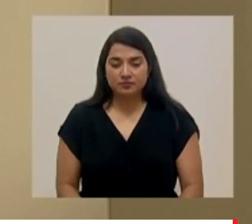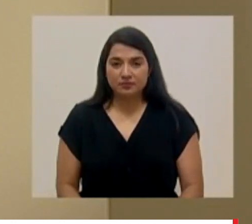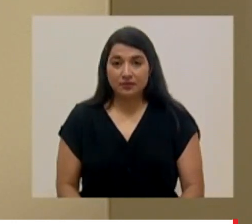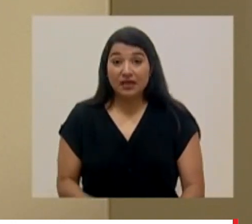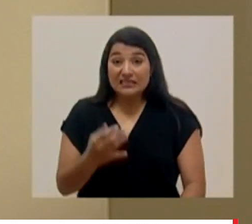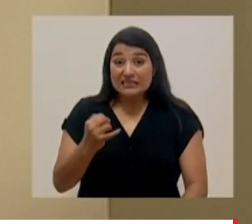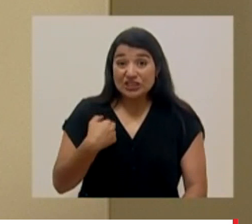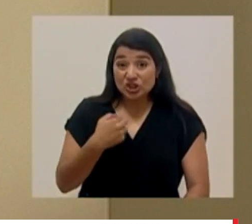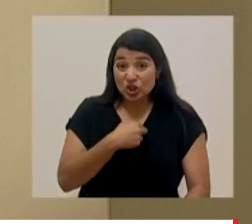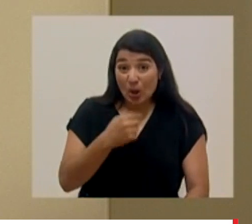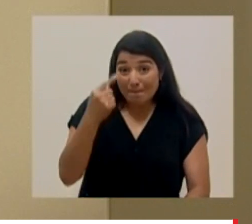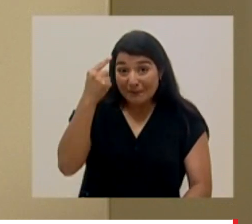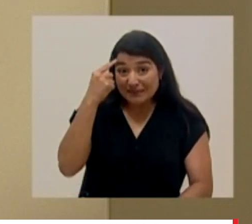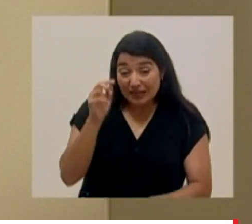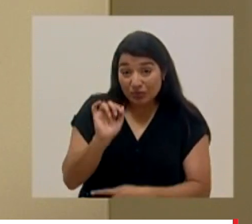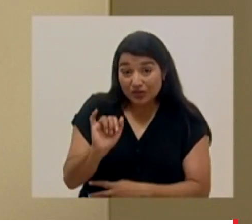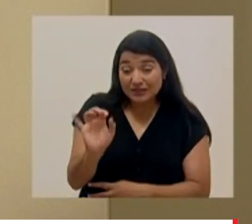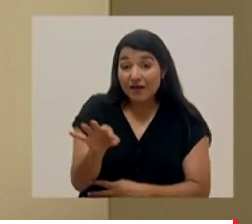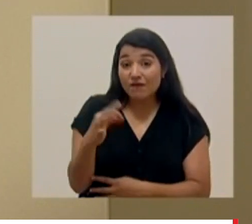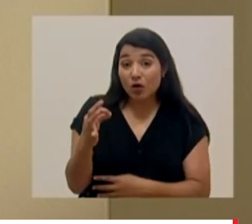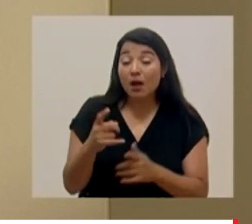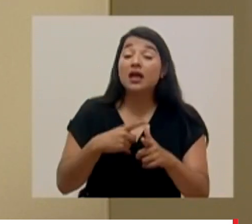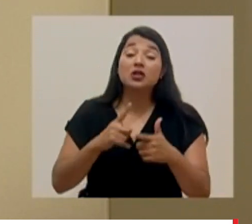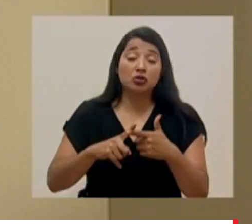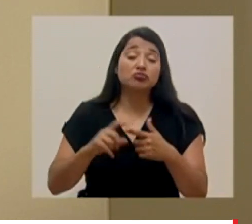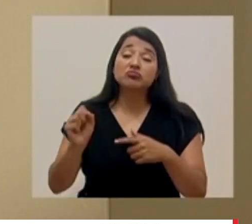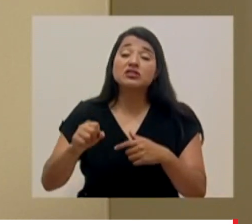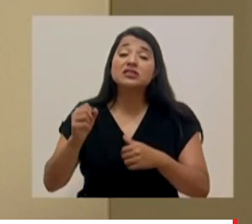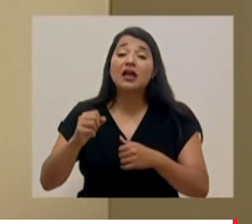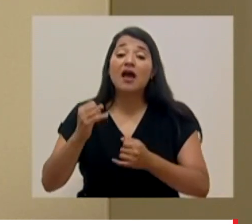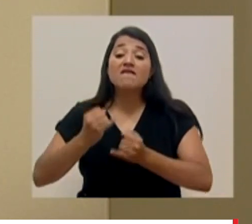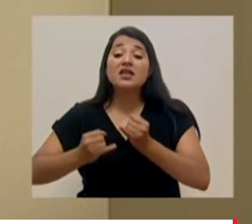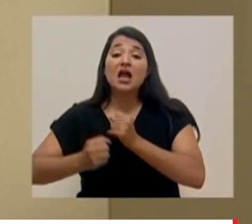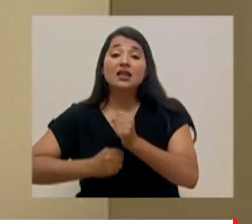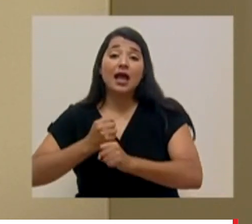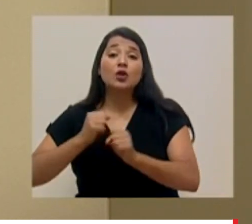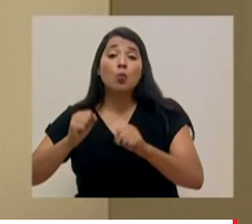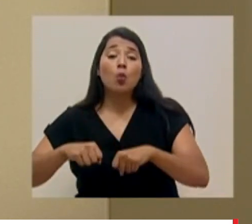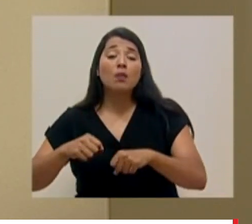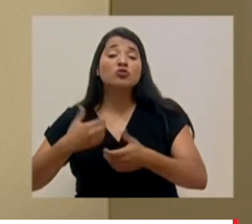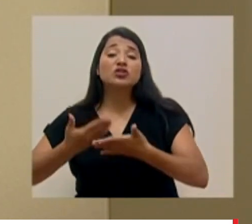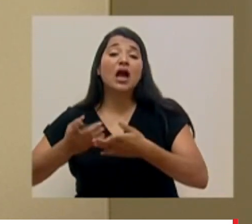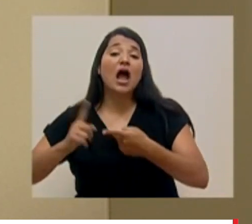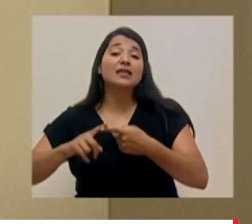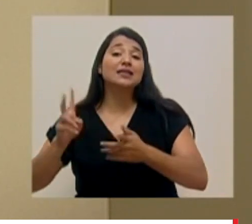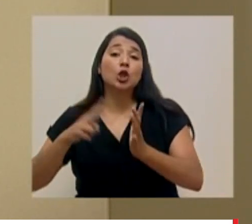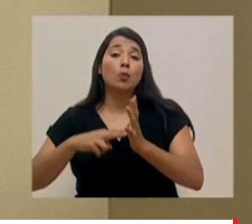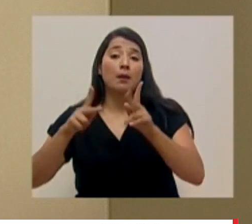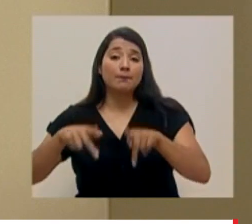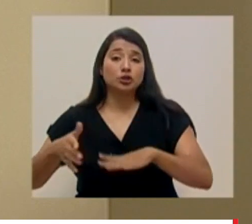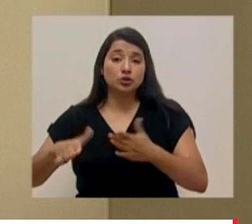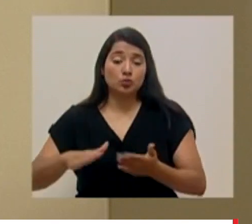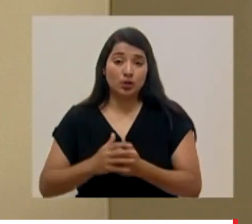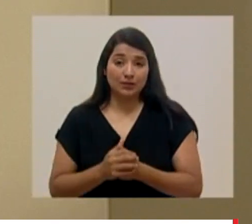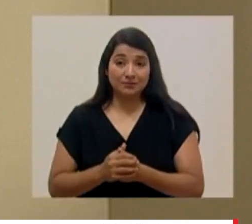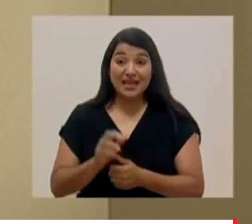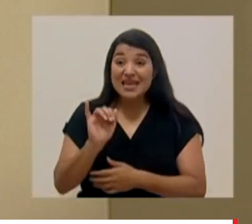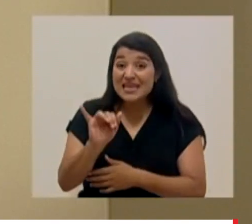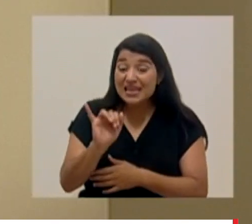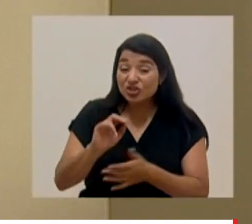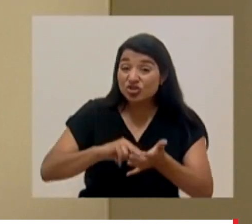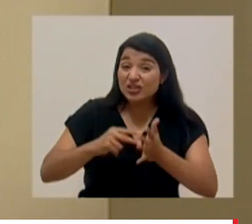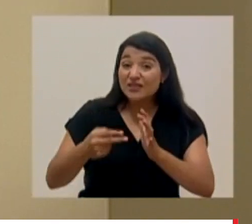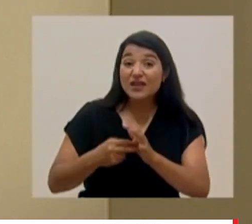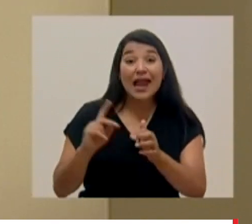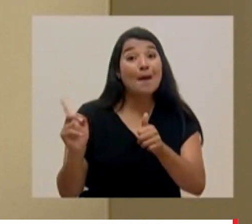si tomamos esa actitud podemos llegar perfectamente a esa cantidad a finales de año, lo cual representaría la primera causa de